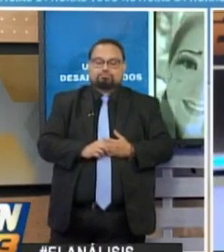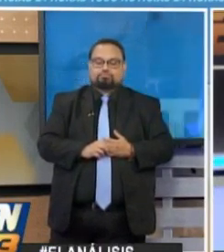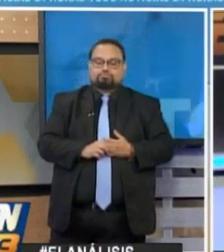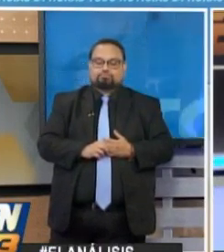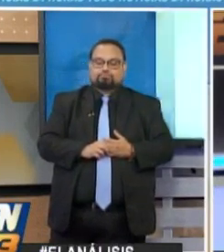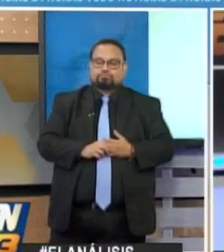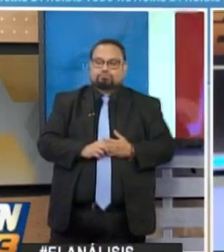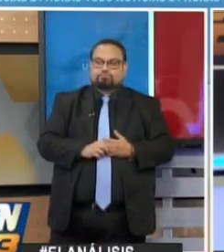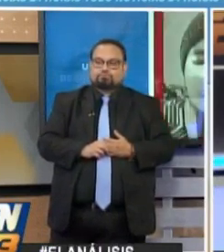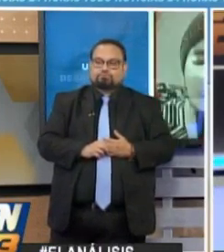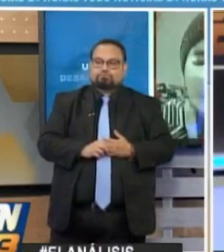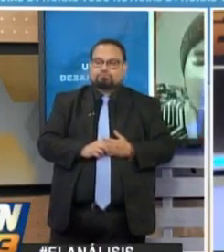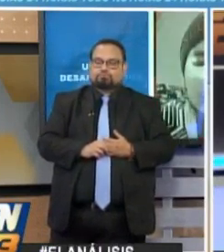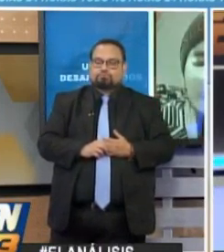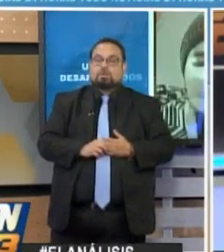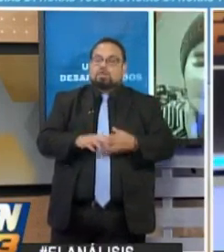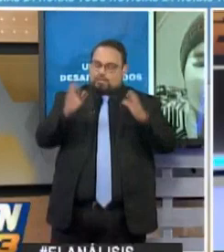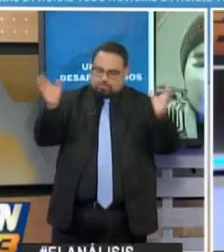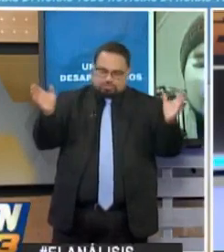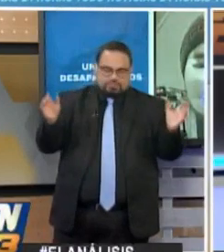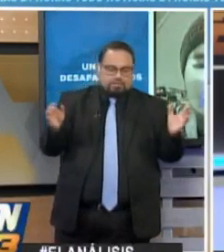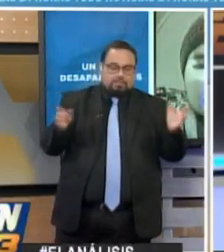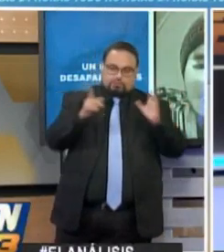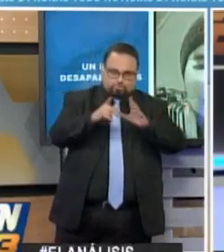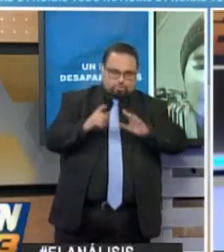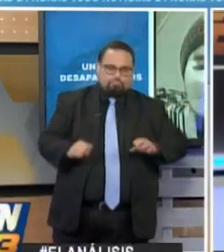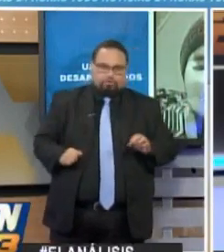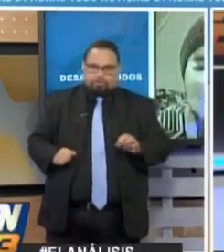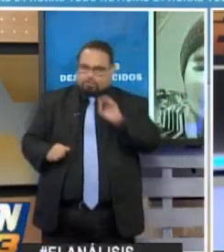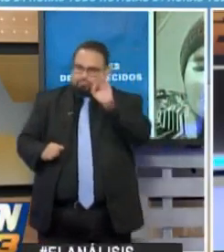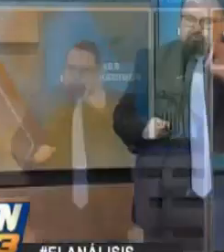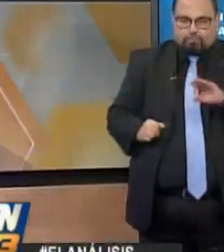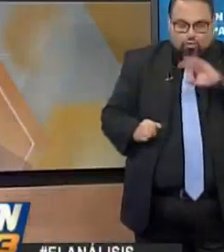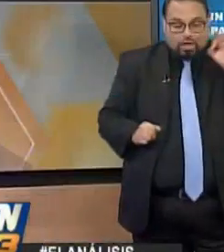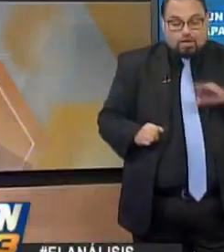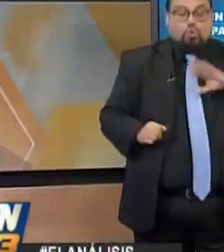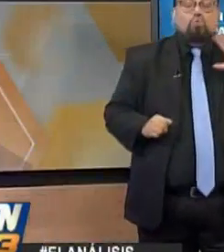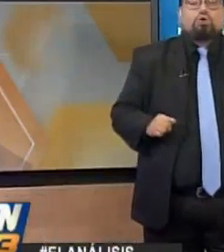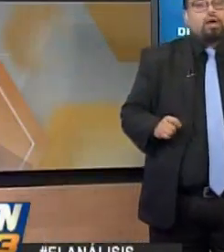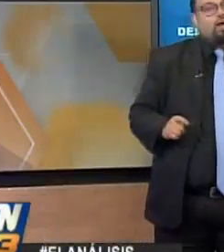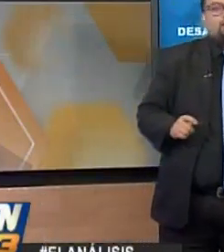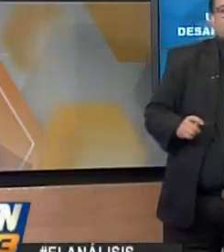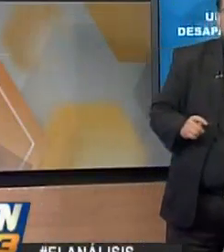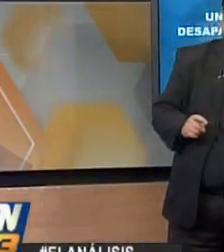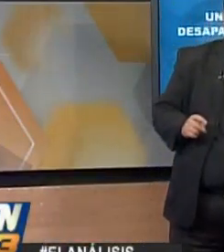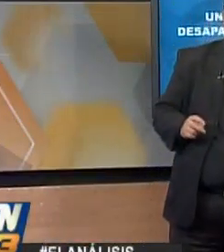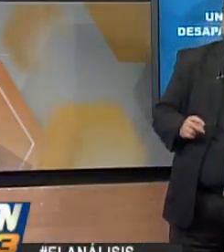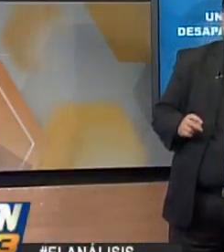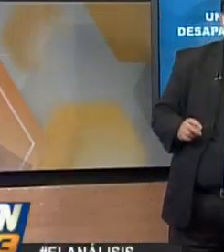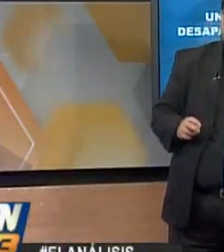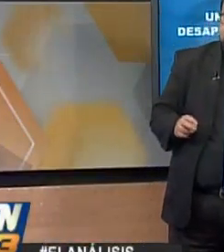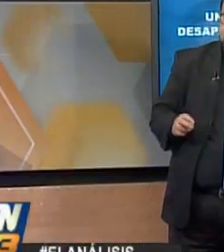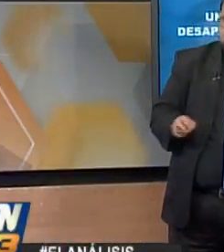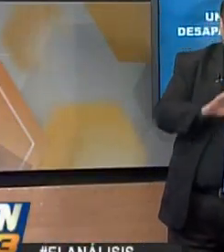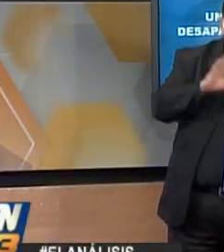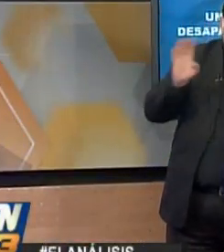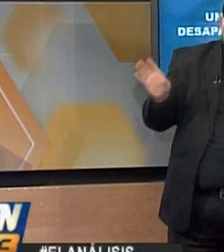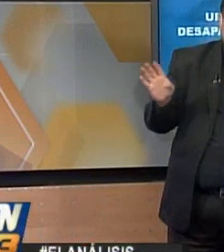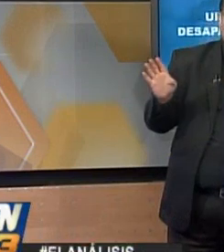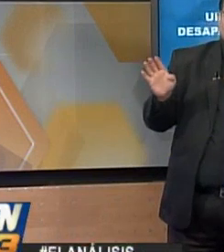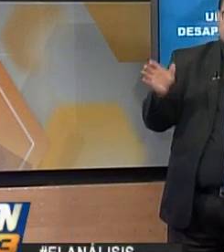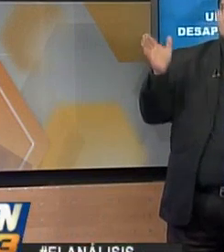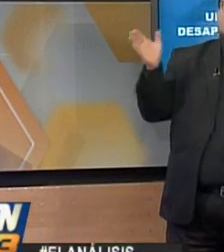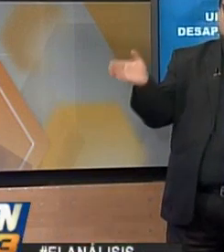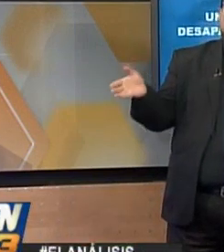familiar o qué tenemos que hacer en lo inmediato? Claro que sí, Andri, esto es muy importante. Por favor, ojalá nunca, de verdad, usted vaya a necesitar esto.